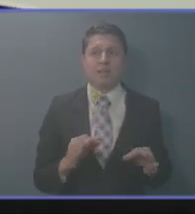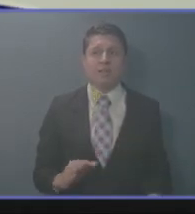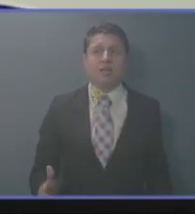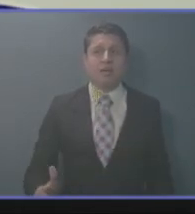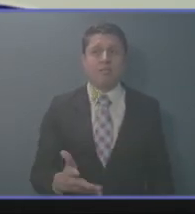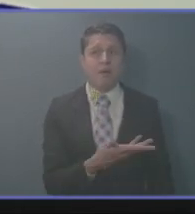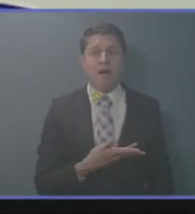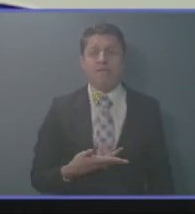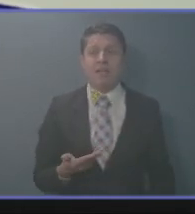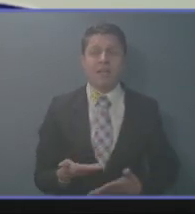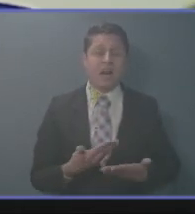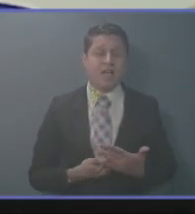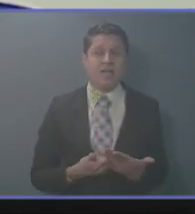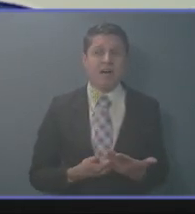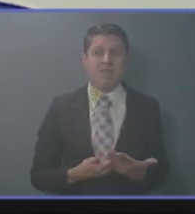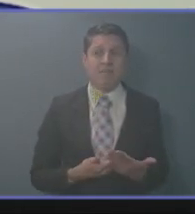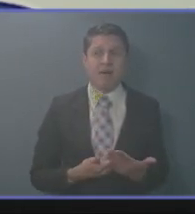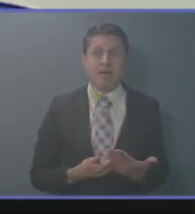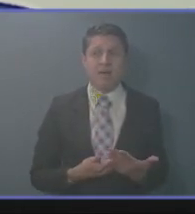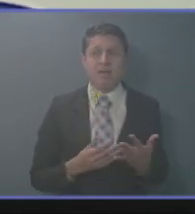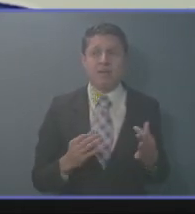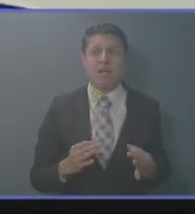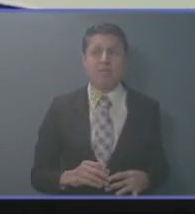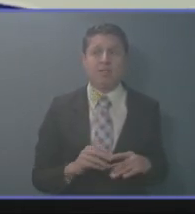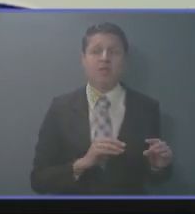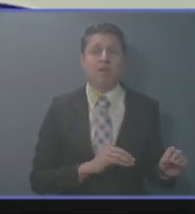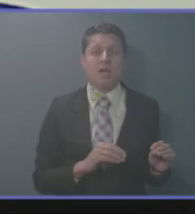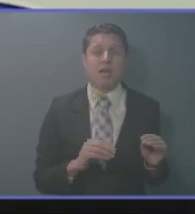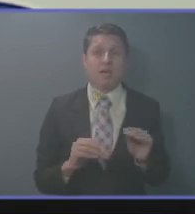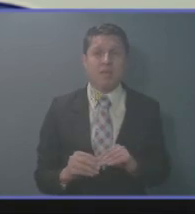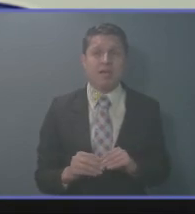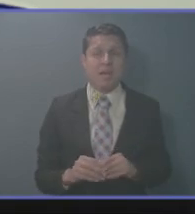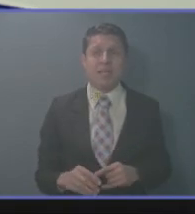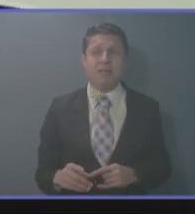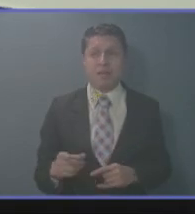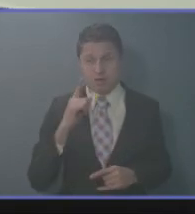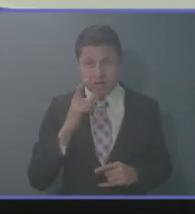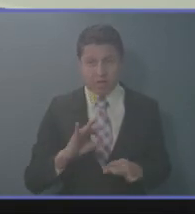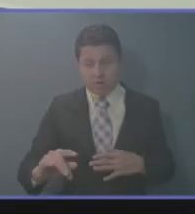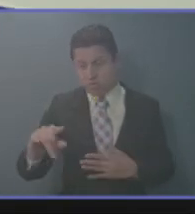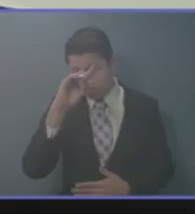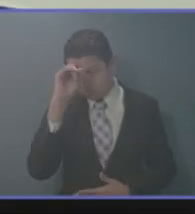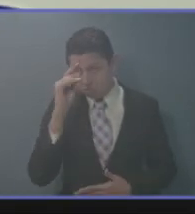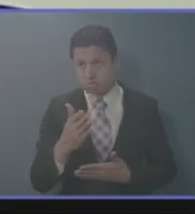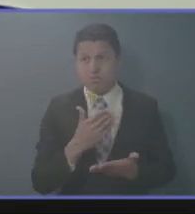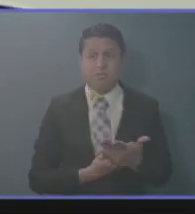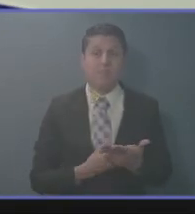en el Salón Azul del Palacio Legislativo San Salvador a